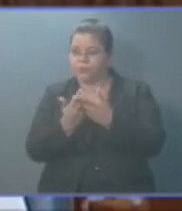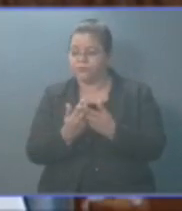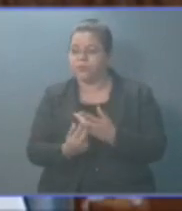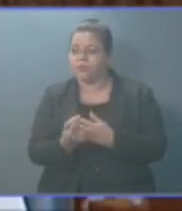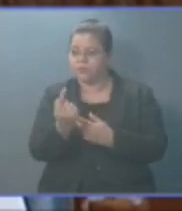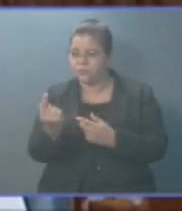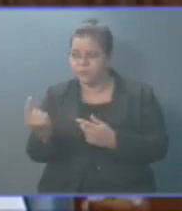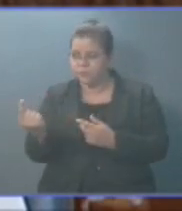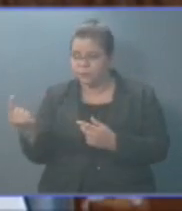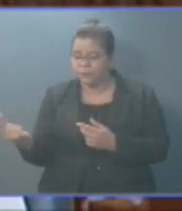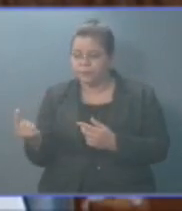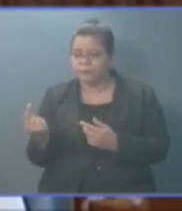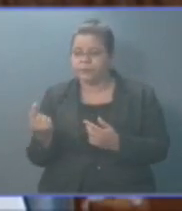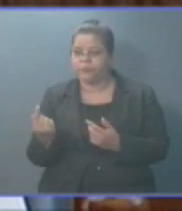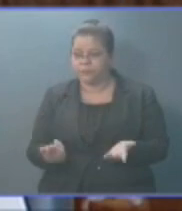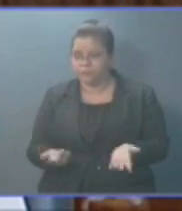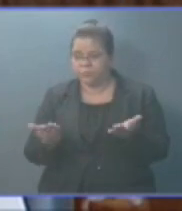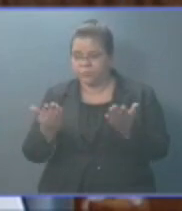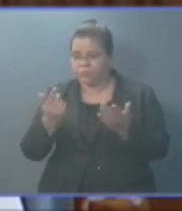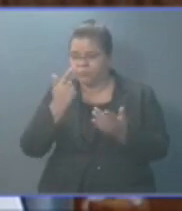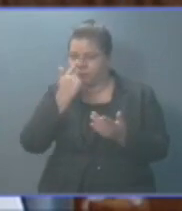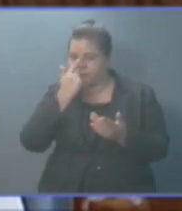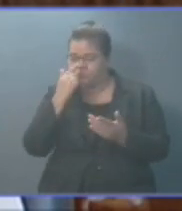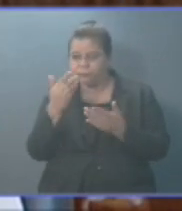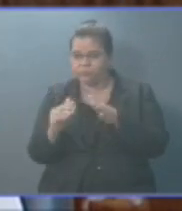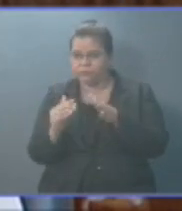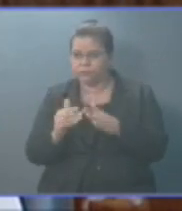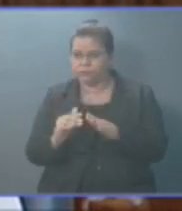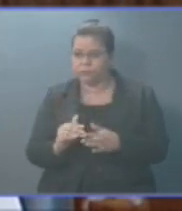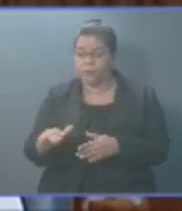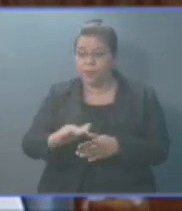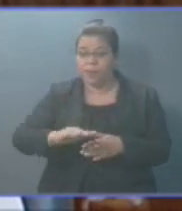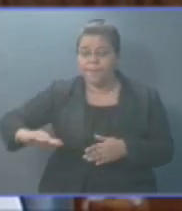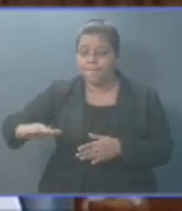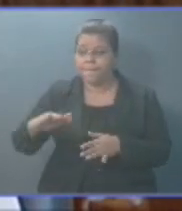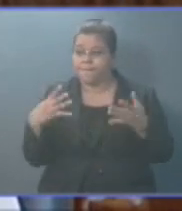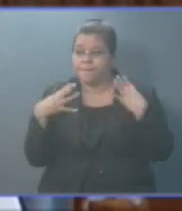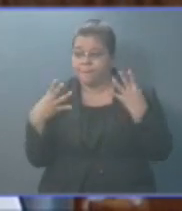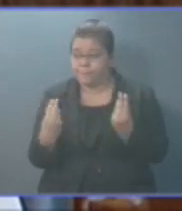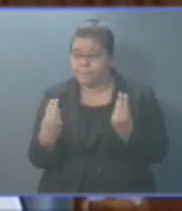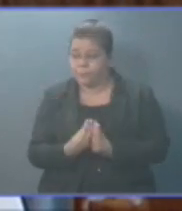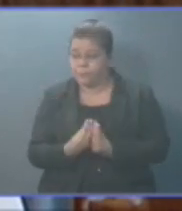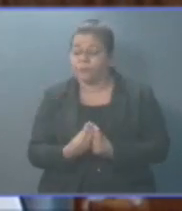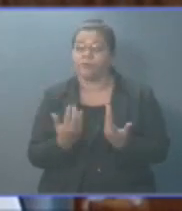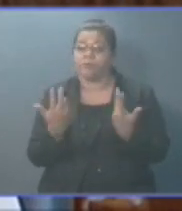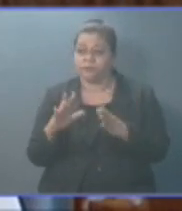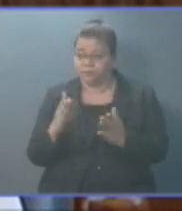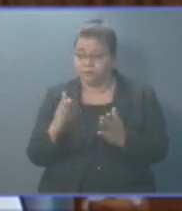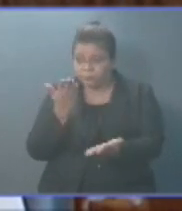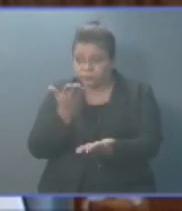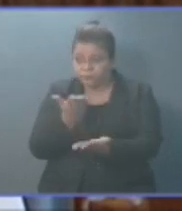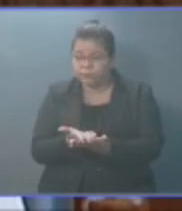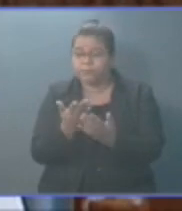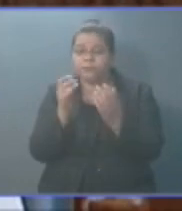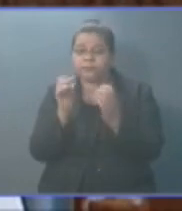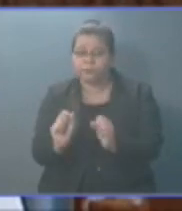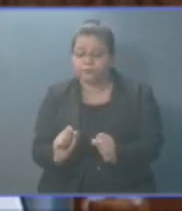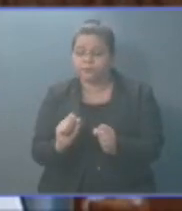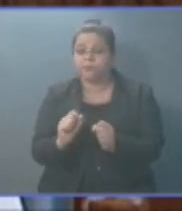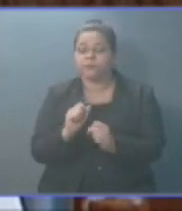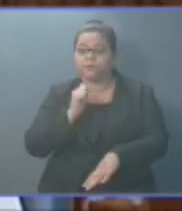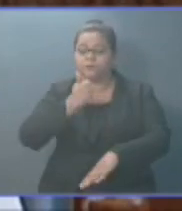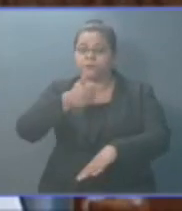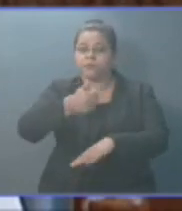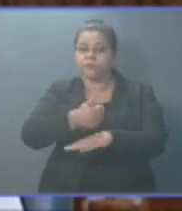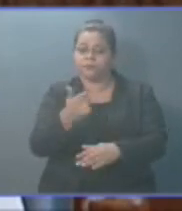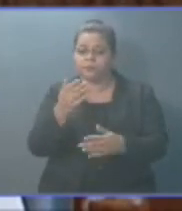de reconocida trayectoria de diversos sectores de la sociedad para proponer y asesorar en la definición